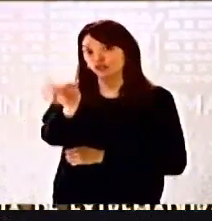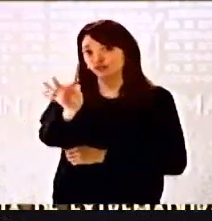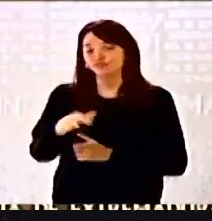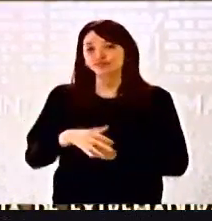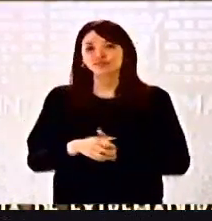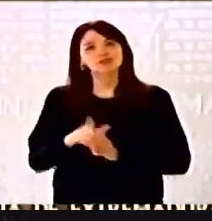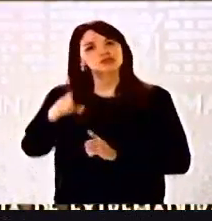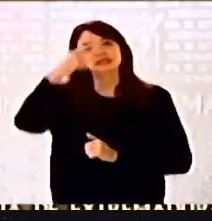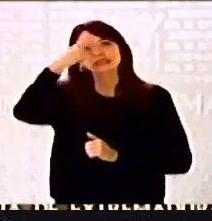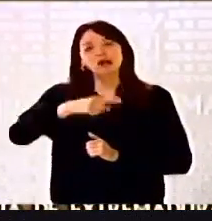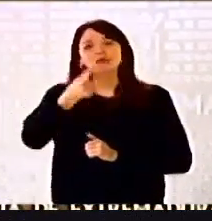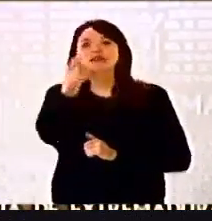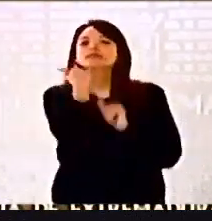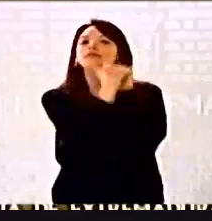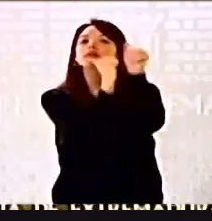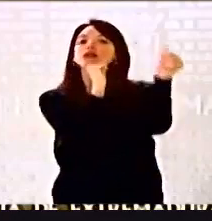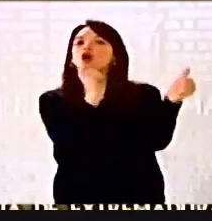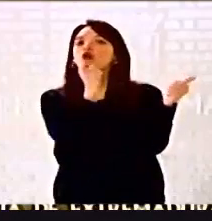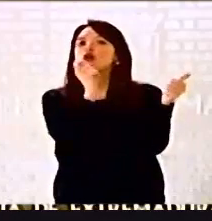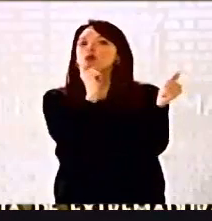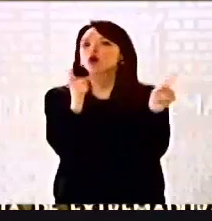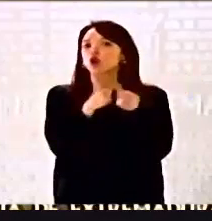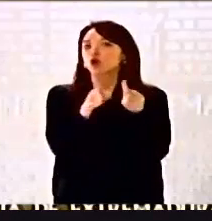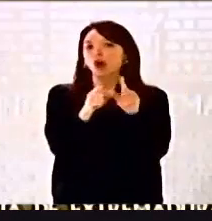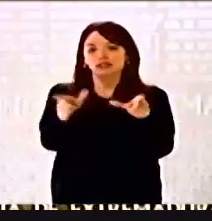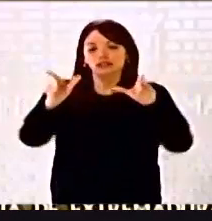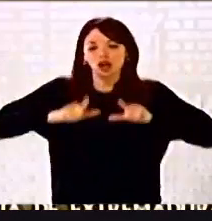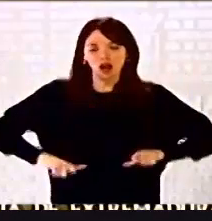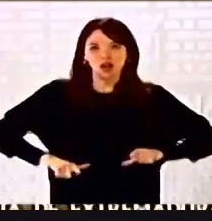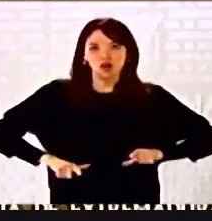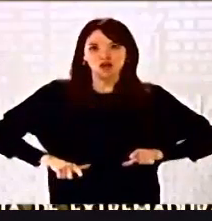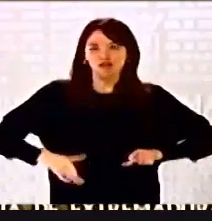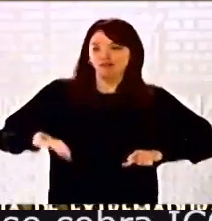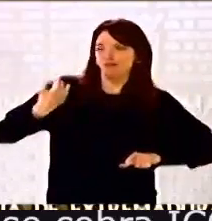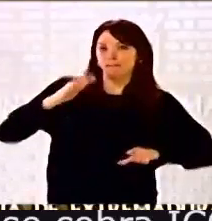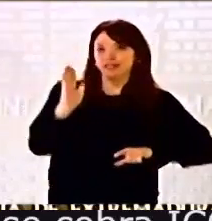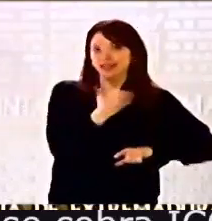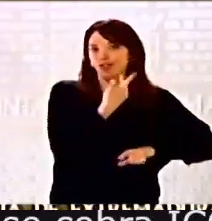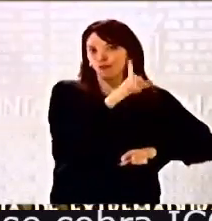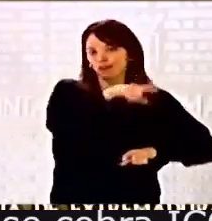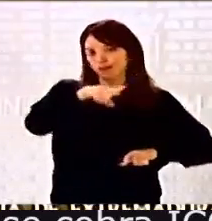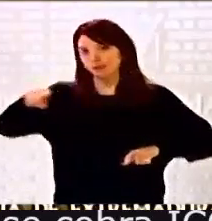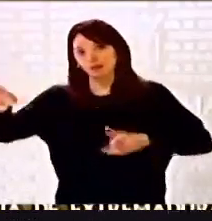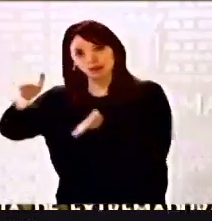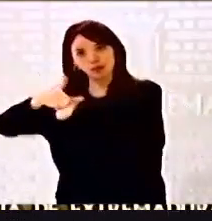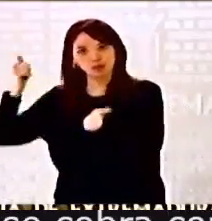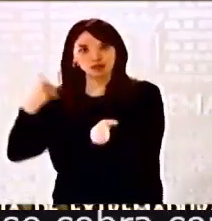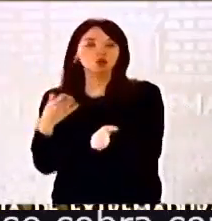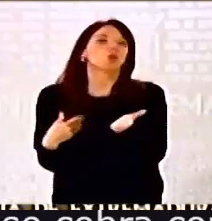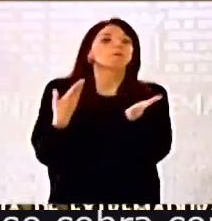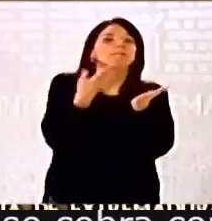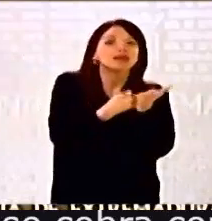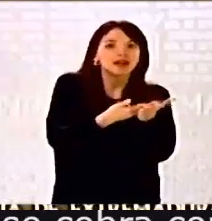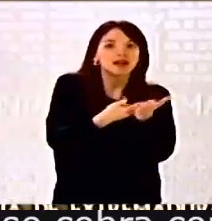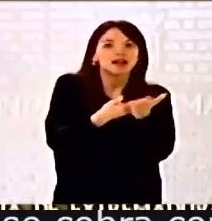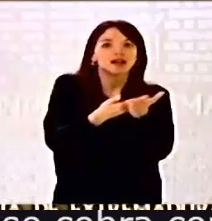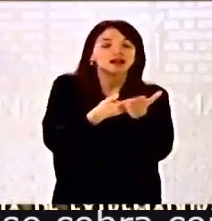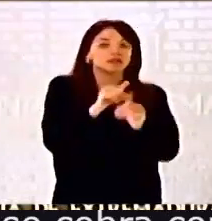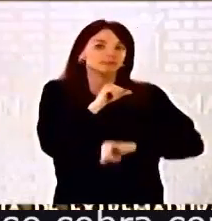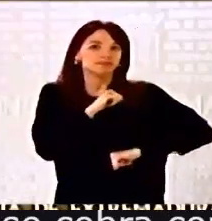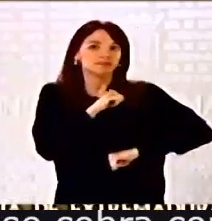que la prestación se cobra como los salarios mensuales. Al mes pasado no se cobra, o sea, tú solicitas el ERTE y no puedes recibirlo hasta que no pasa el mes